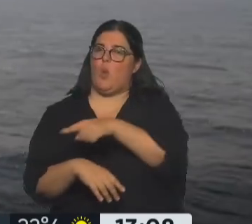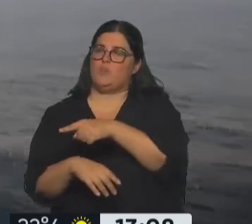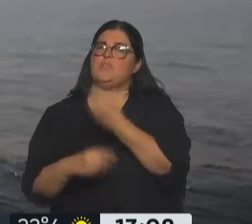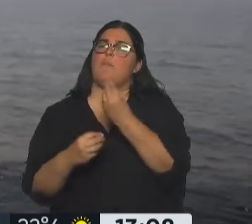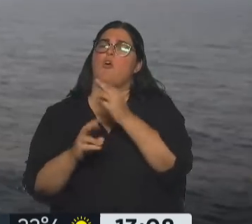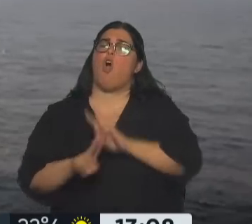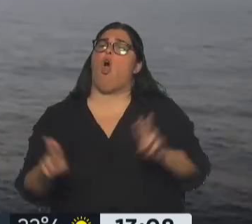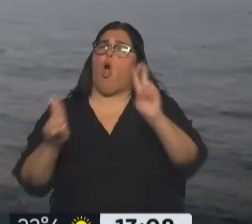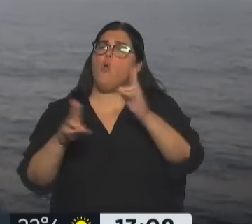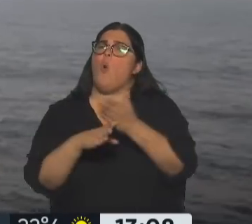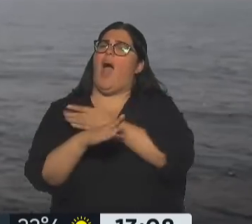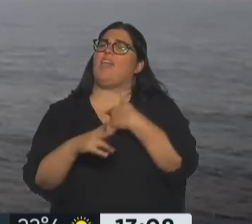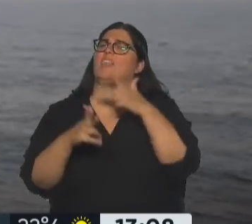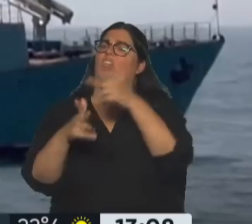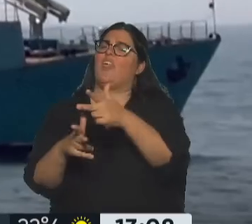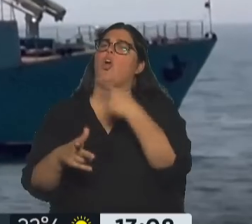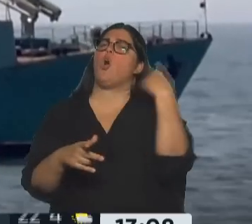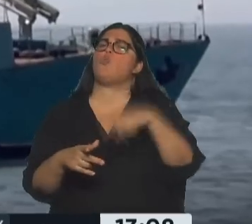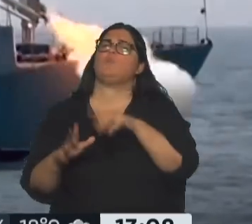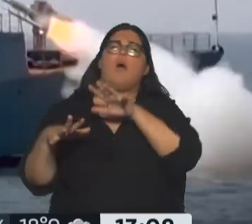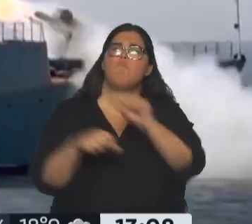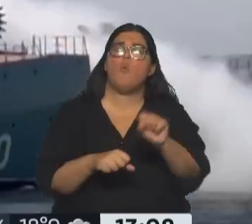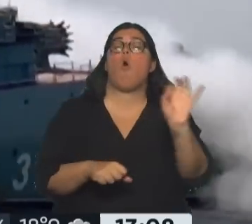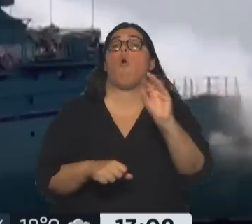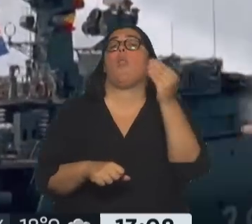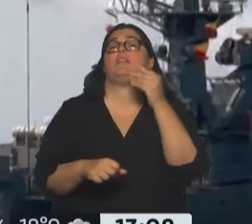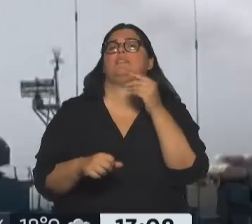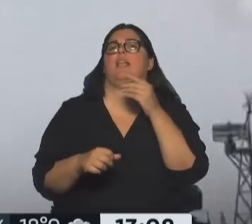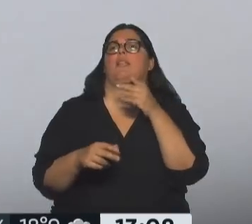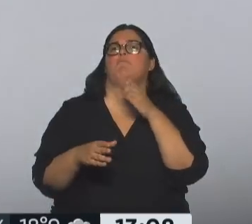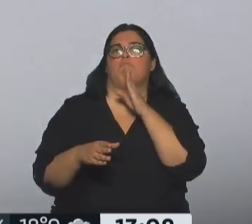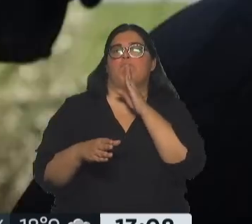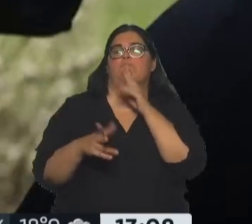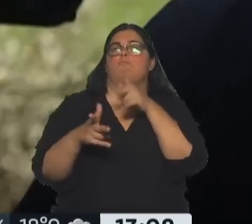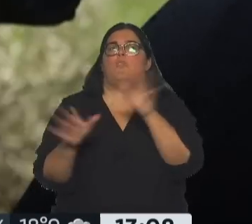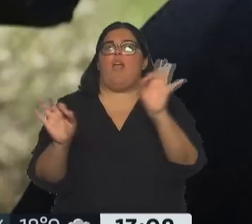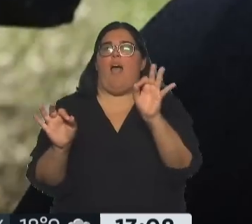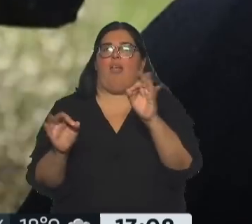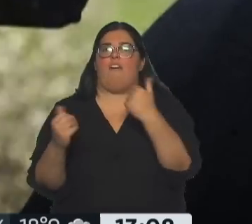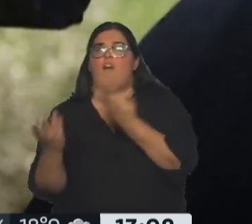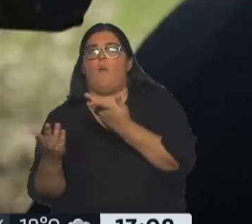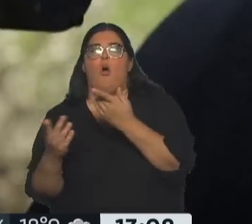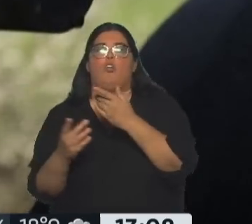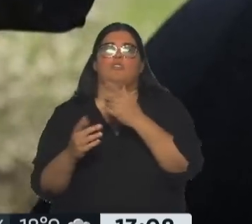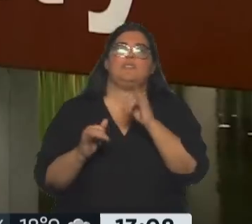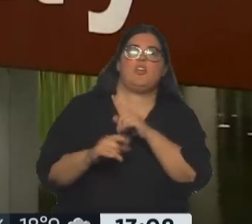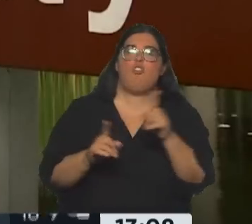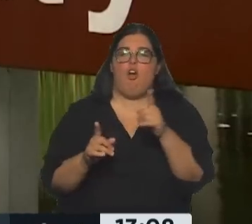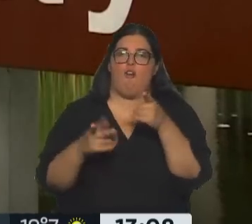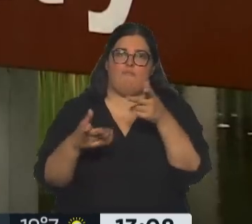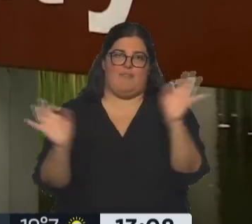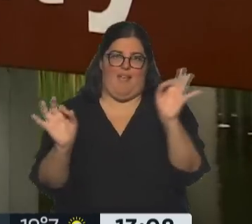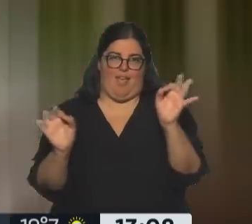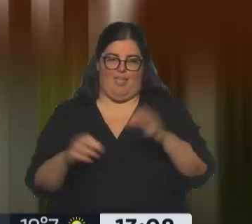en los que condenó la invasión rusa o se abstuvo en un péndulo diplomático inusual para la históricamente estable política exterior